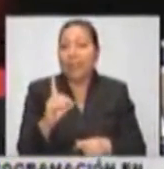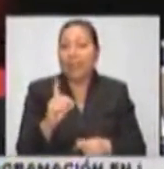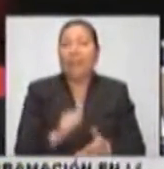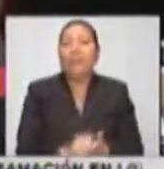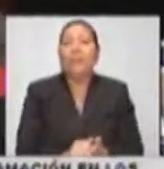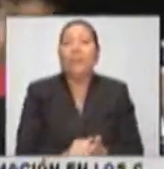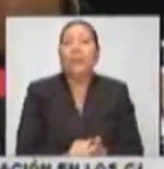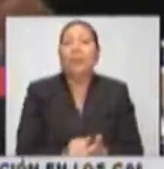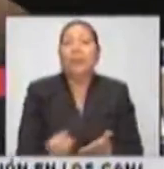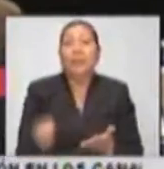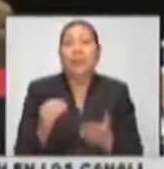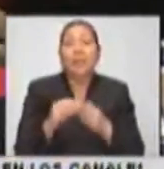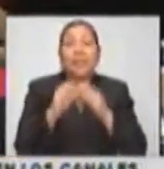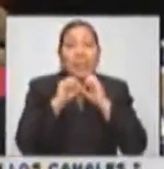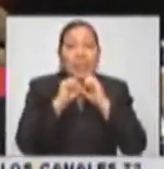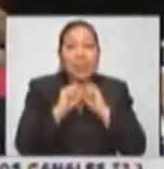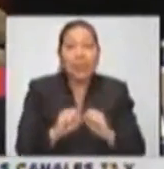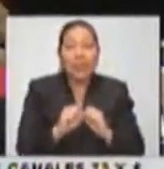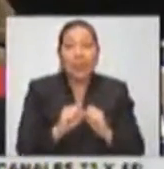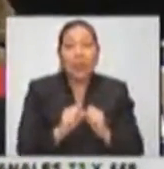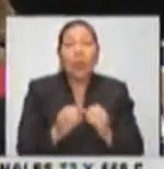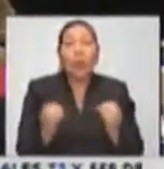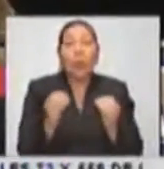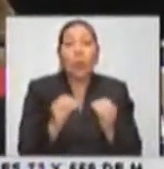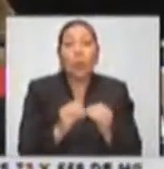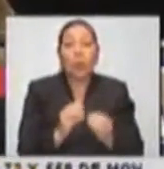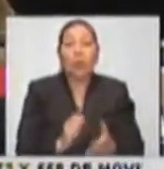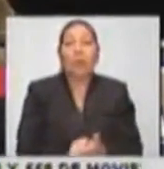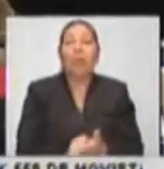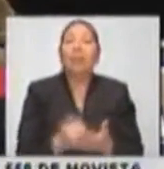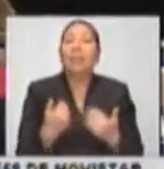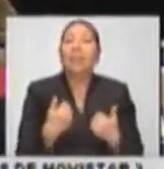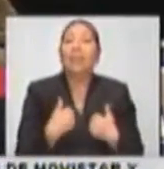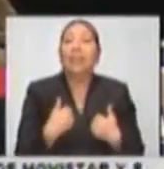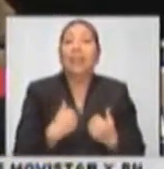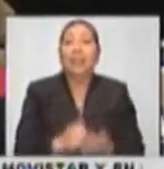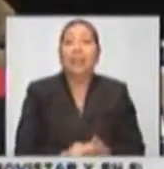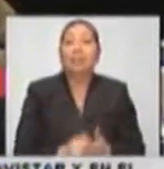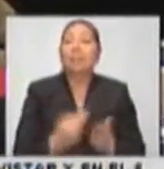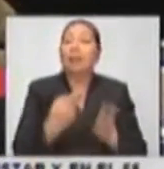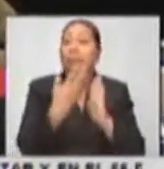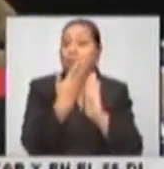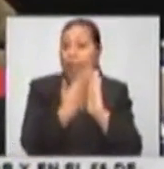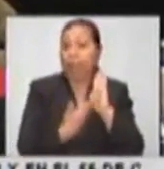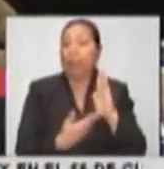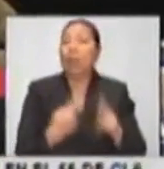comités y un secretariado muy fuerte que es con quien tenemos usualmente la relación.